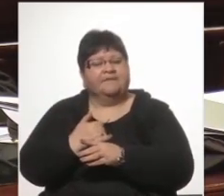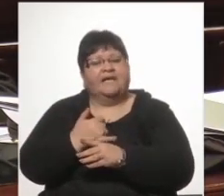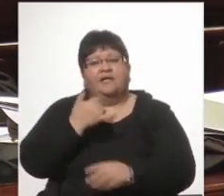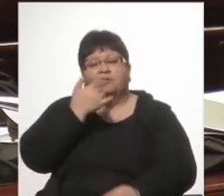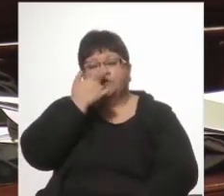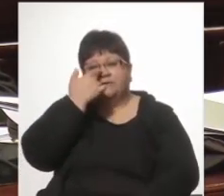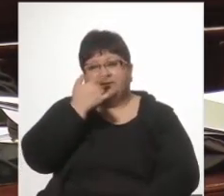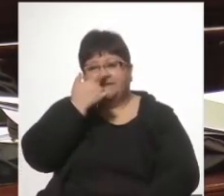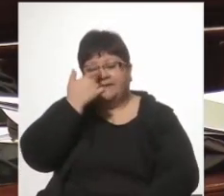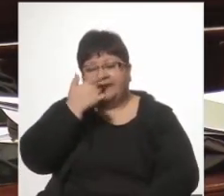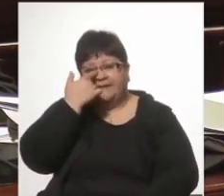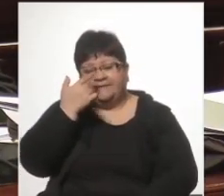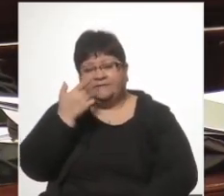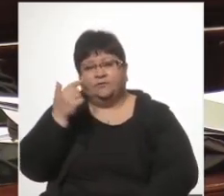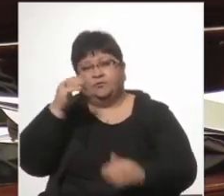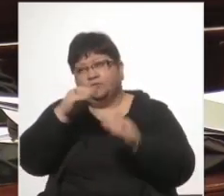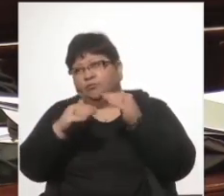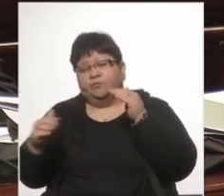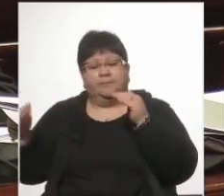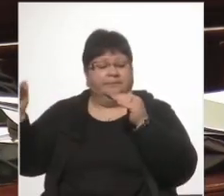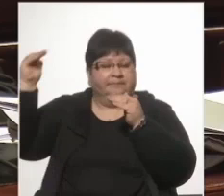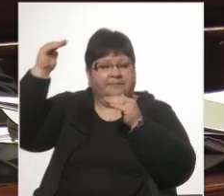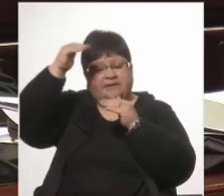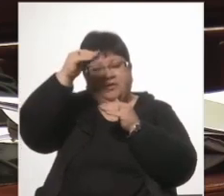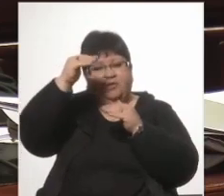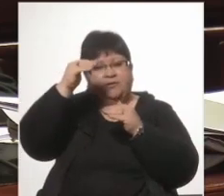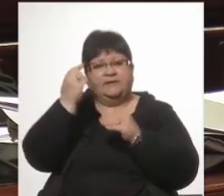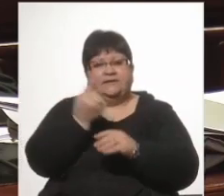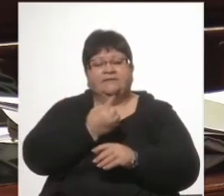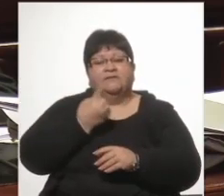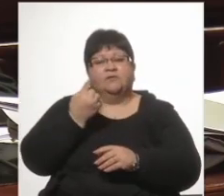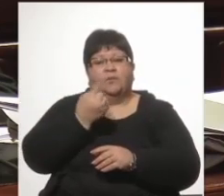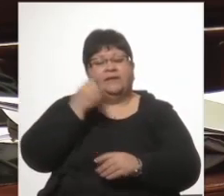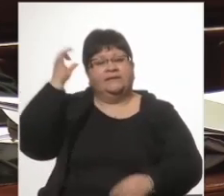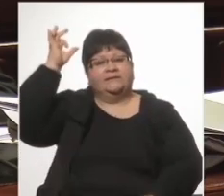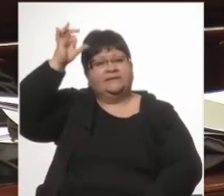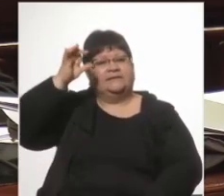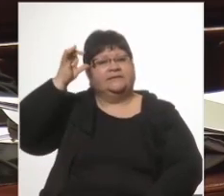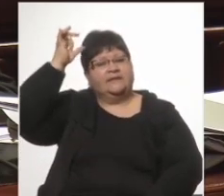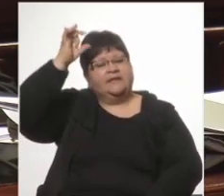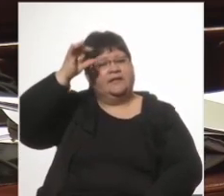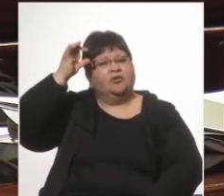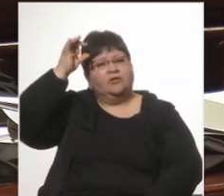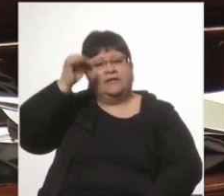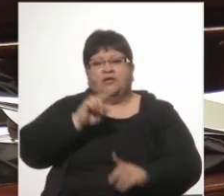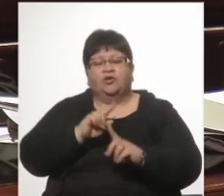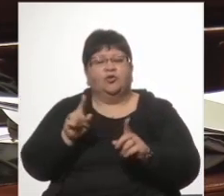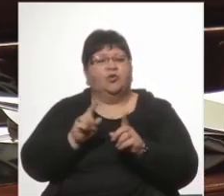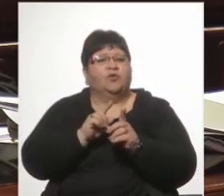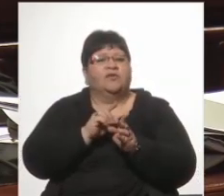público superior al de la voluntad individual del parlamentario interesado en que no sea apartado de sus deberes